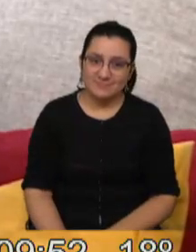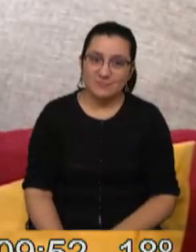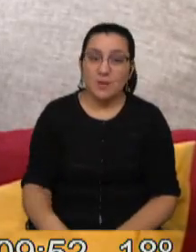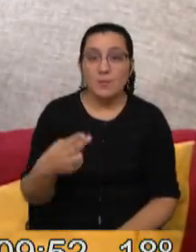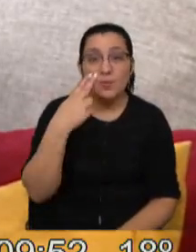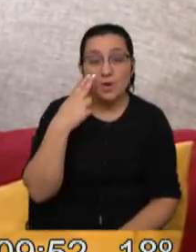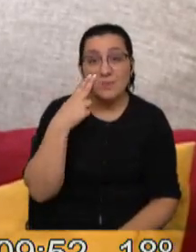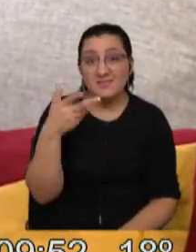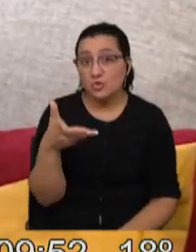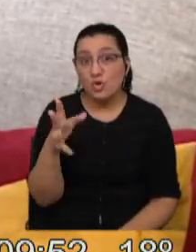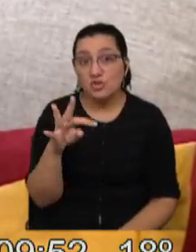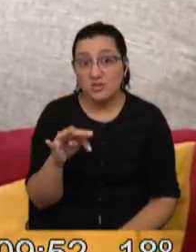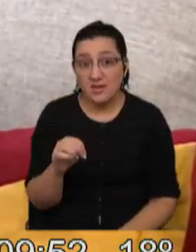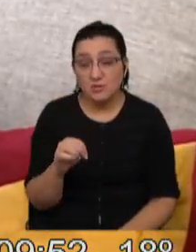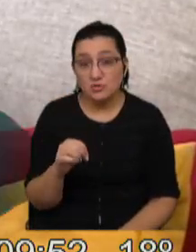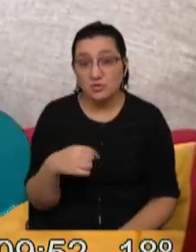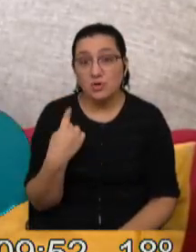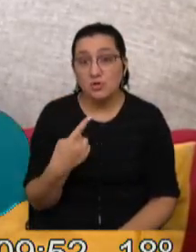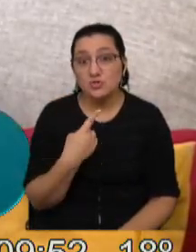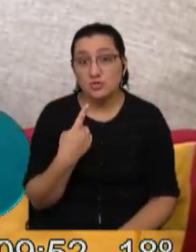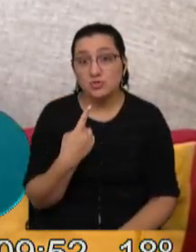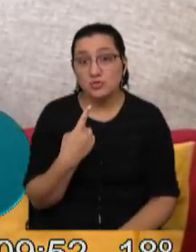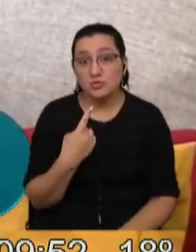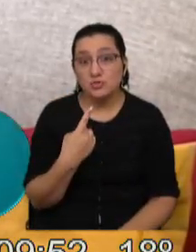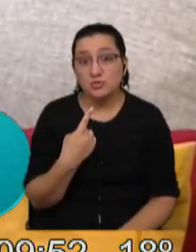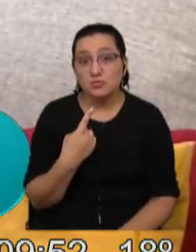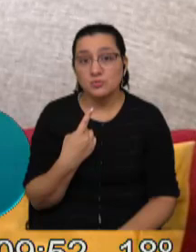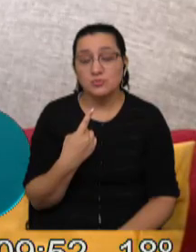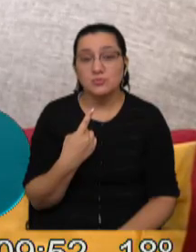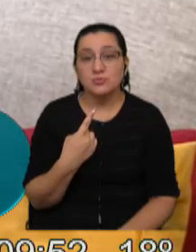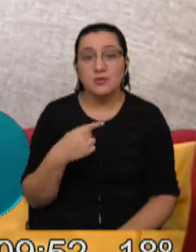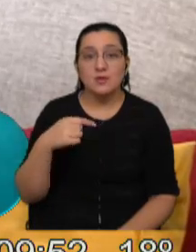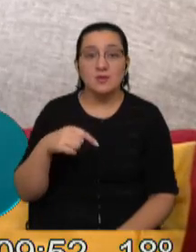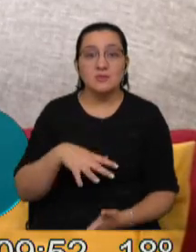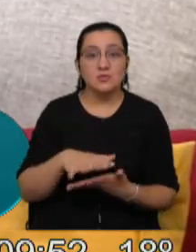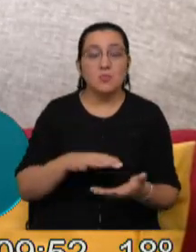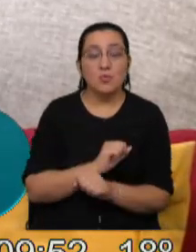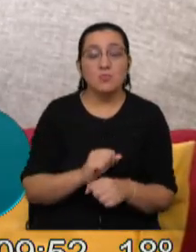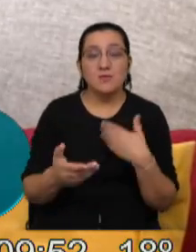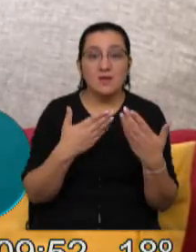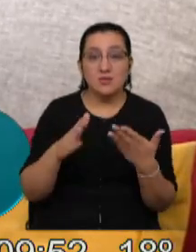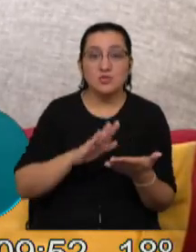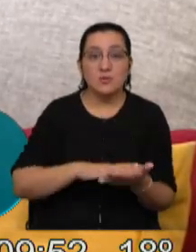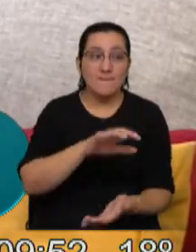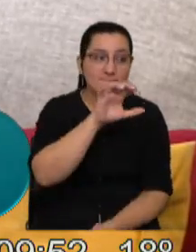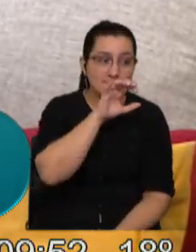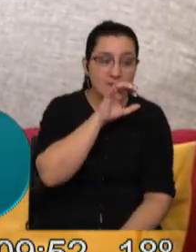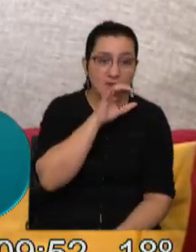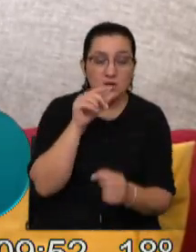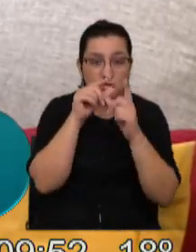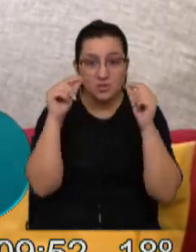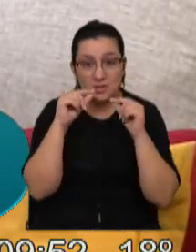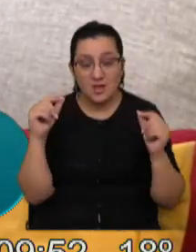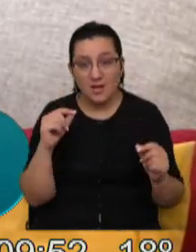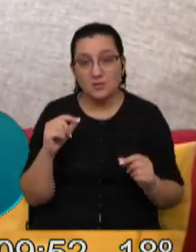problemas cotidianos, en realidad, nosotros podemos llegar a tener. Sobre todo, en este caso, podemos hablar de perros, después podemos hablar de gatos en algún momento,